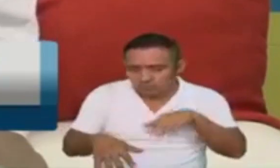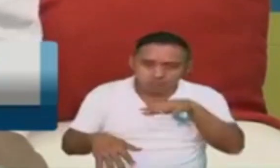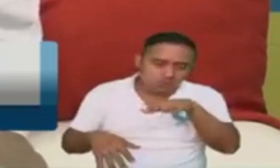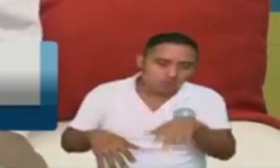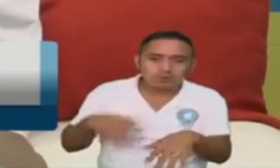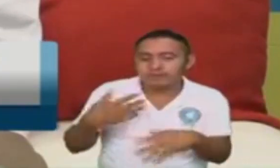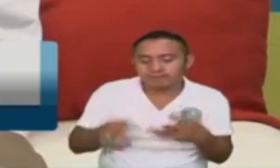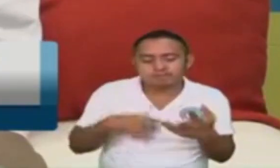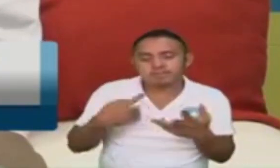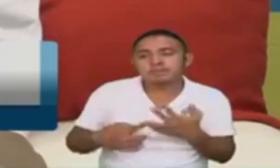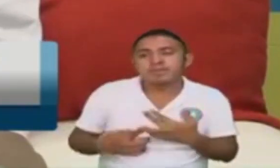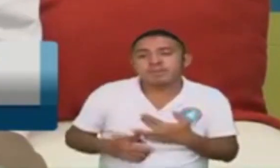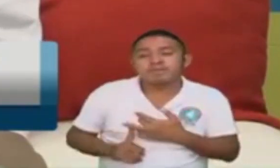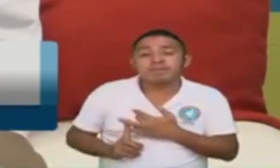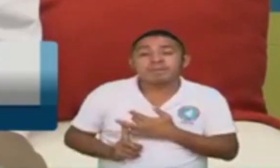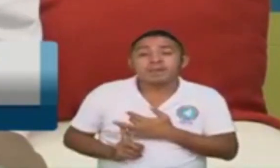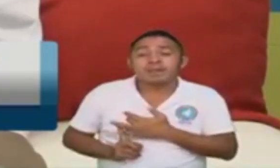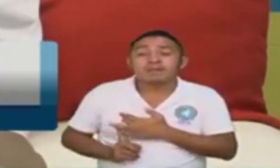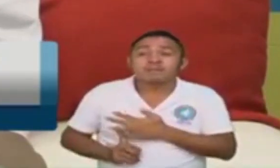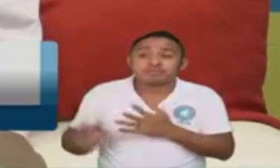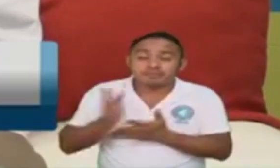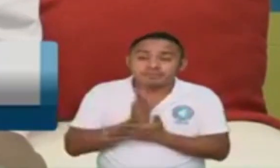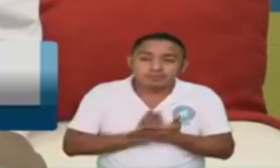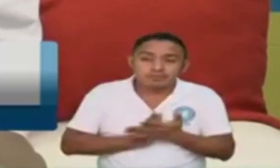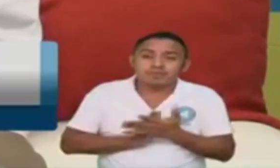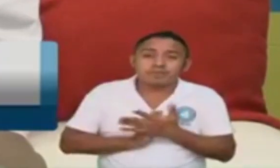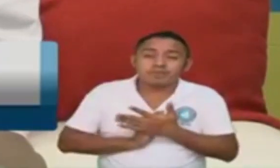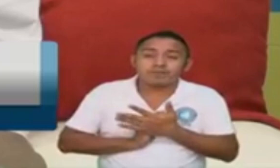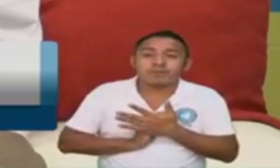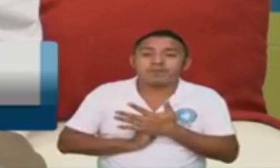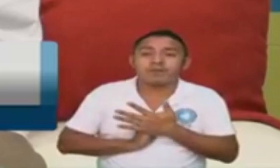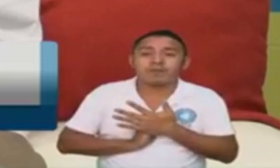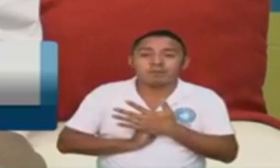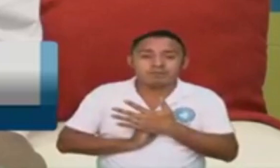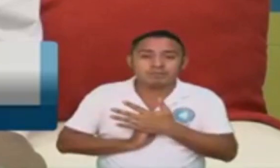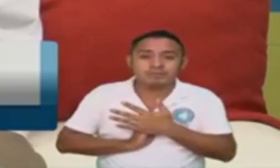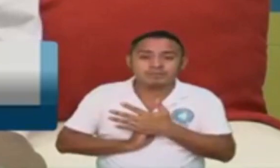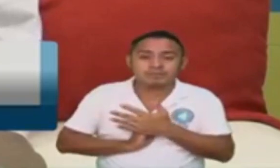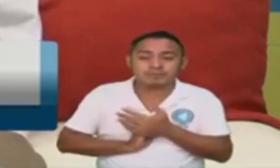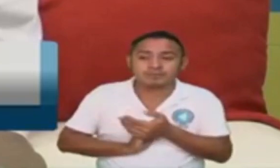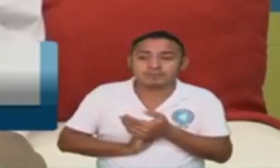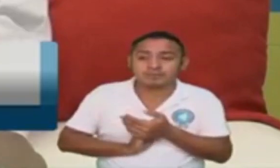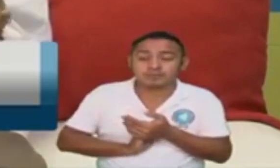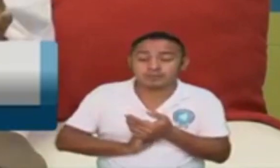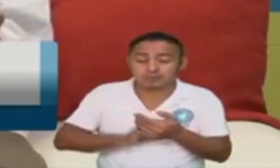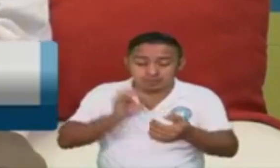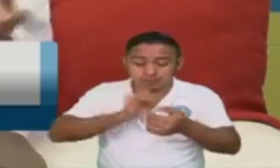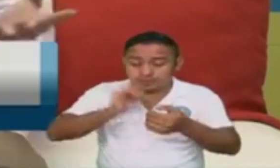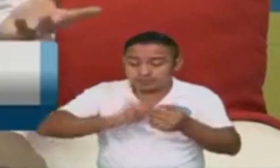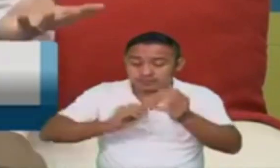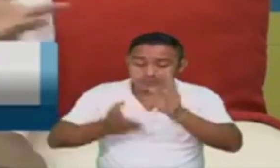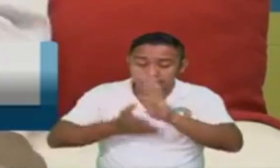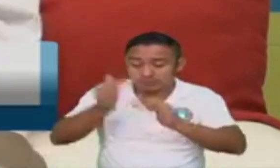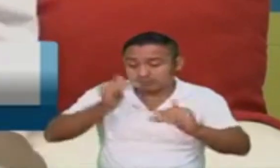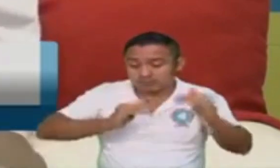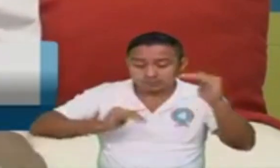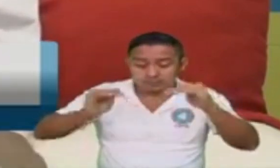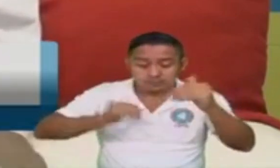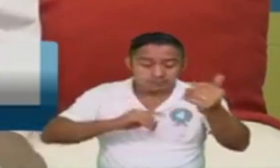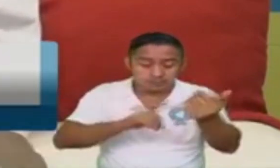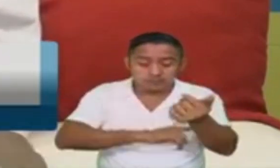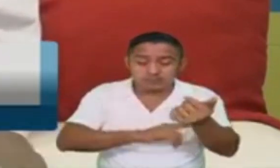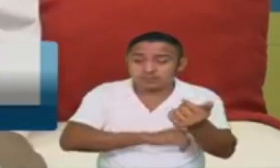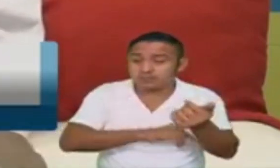enlentecido. Pueden haber alteraciones también en los niveles de colesterol, triglicéridos,